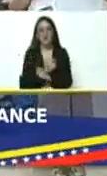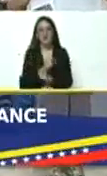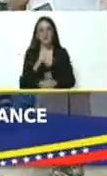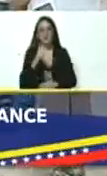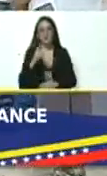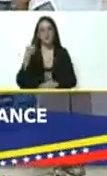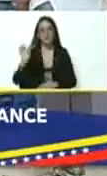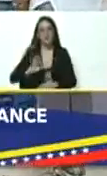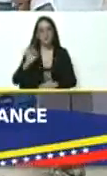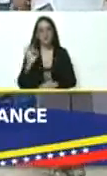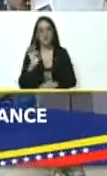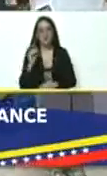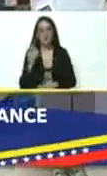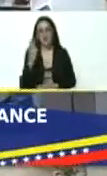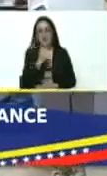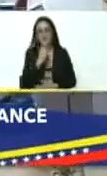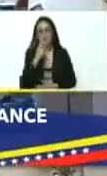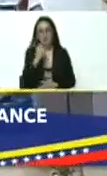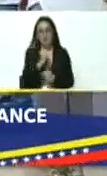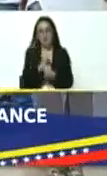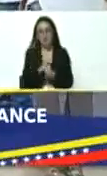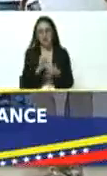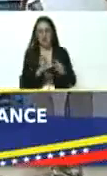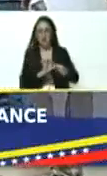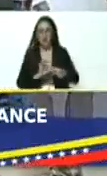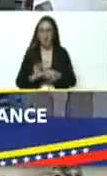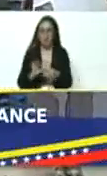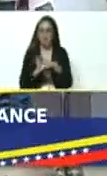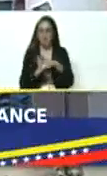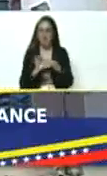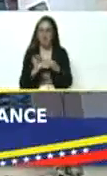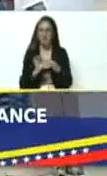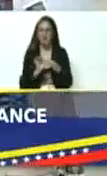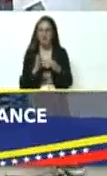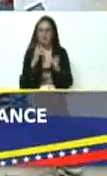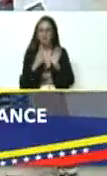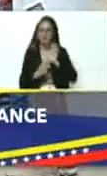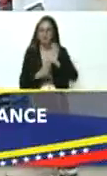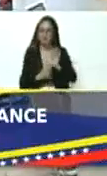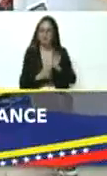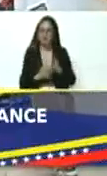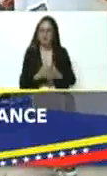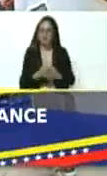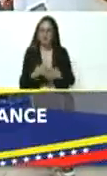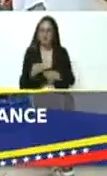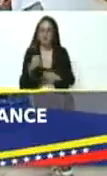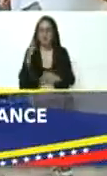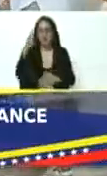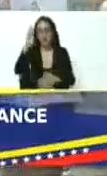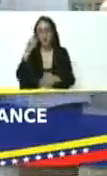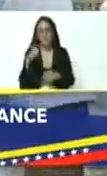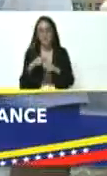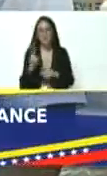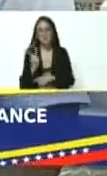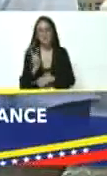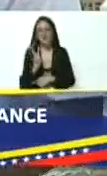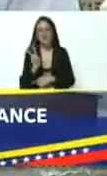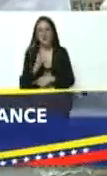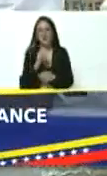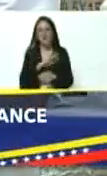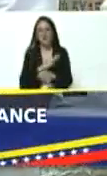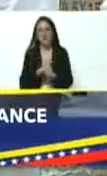100% y nosotros comprometidos, trabajando unidos, poniendo siempre como ejemplo el embatente de los pueblos Cuba y Venezuela y fortaleciendo siempre el